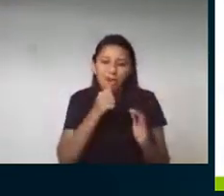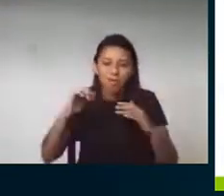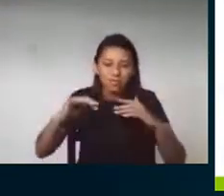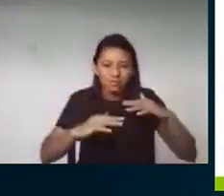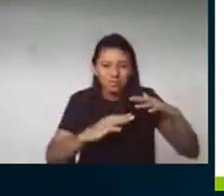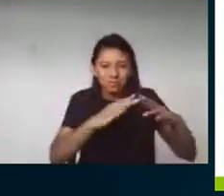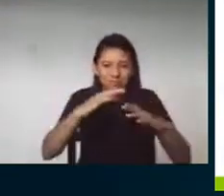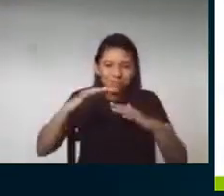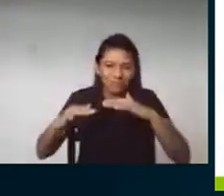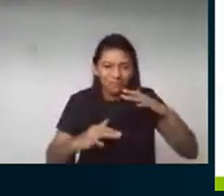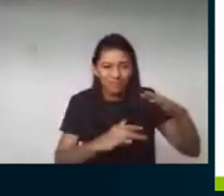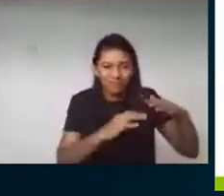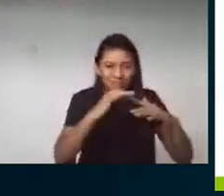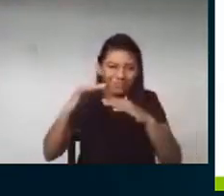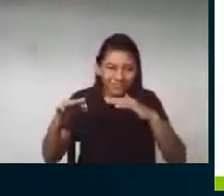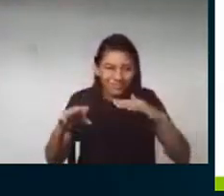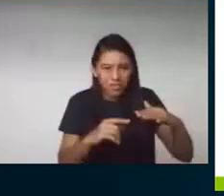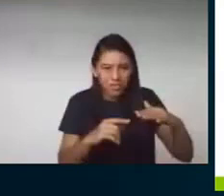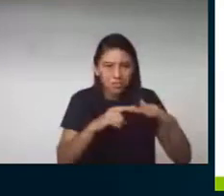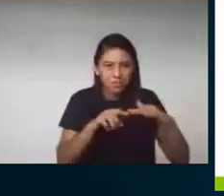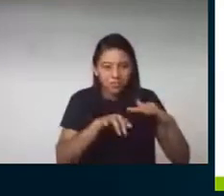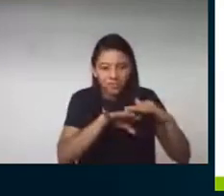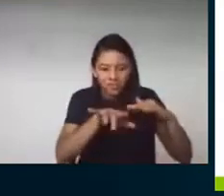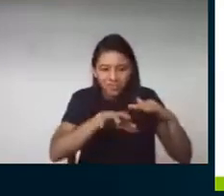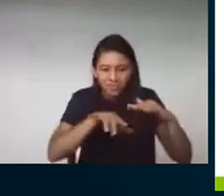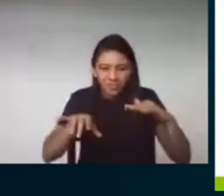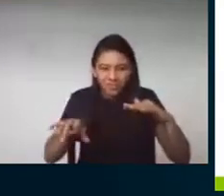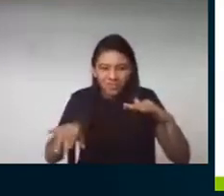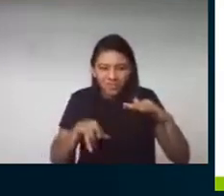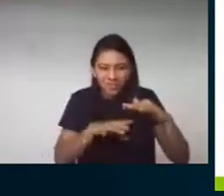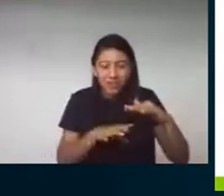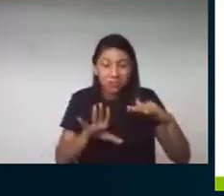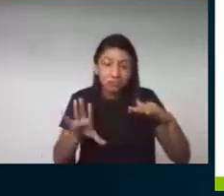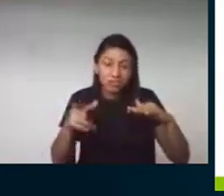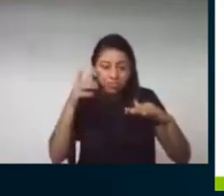esto influye, por ejemplo, en la distribución de caudales a lo largo de los 3 canales.